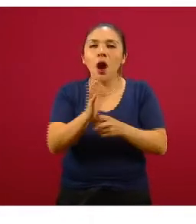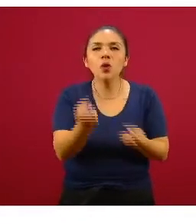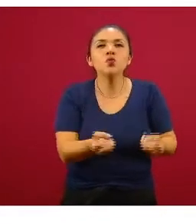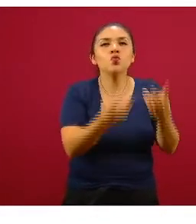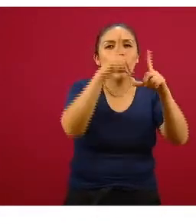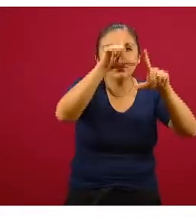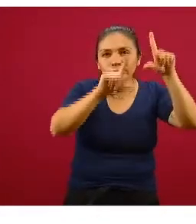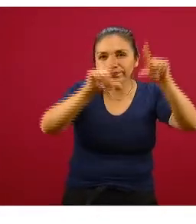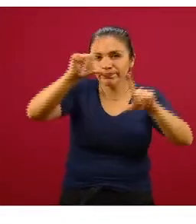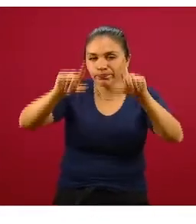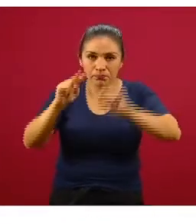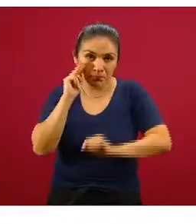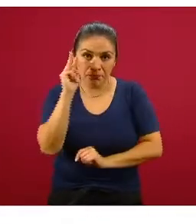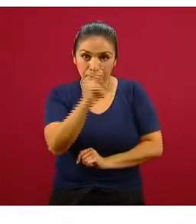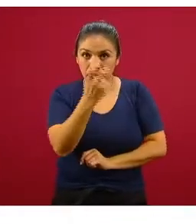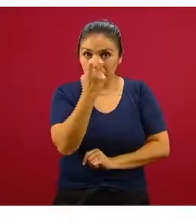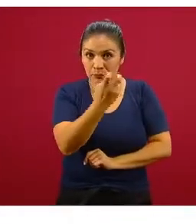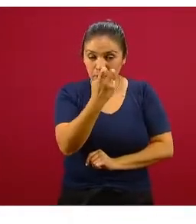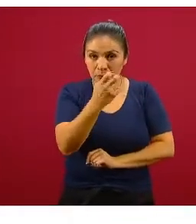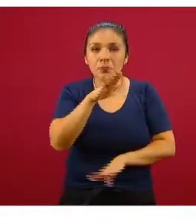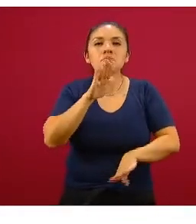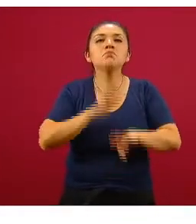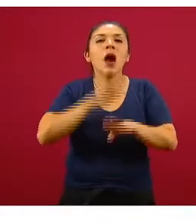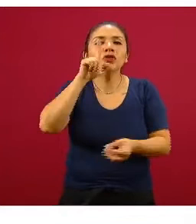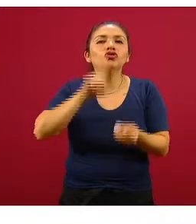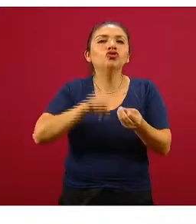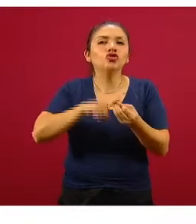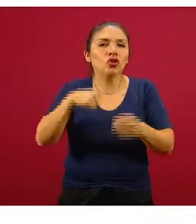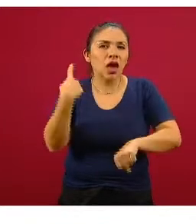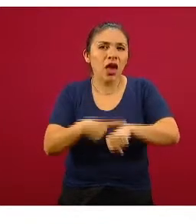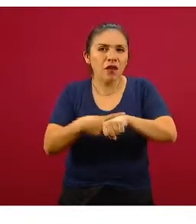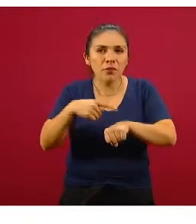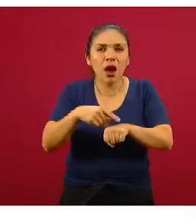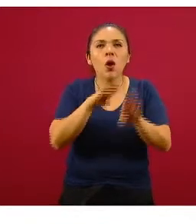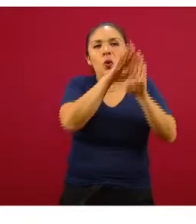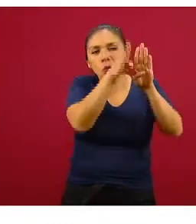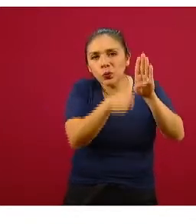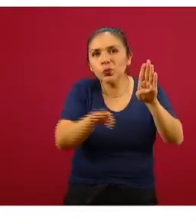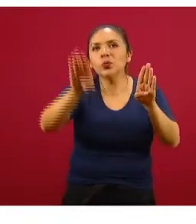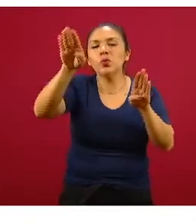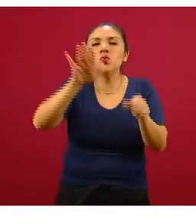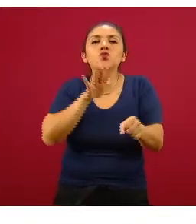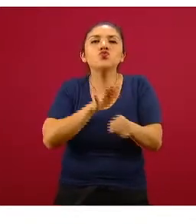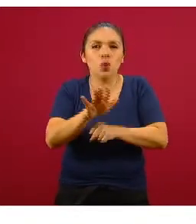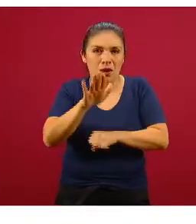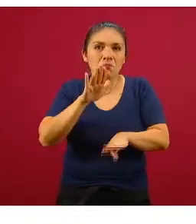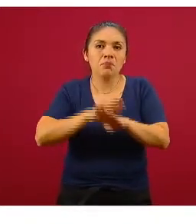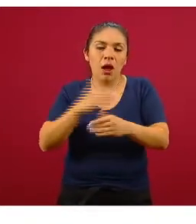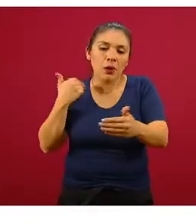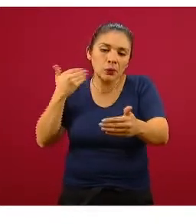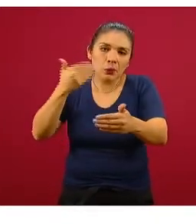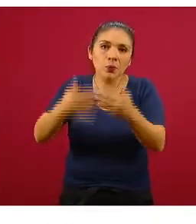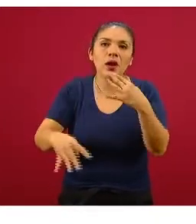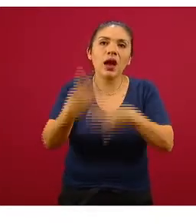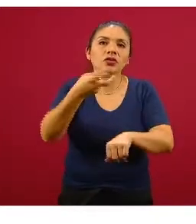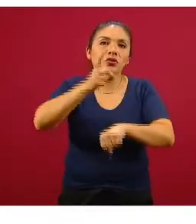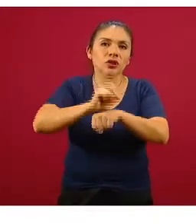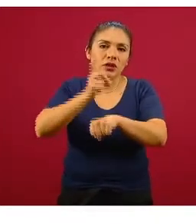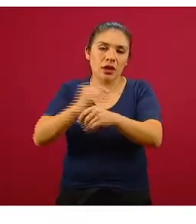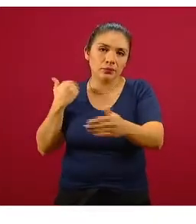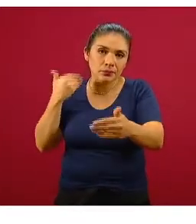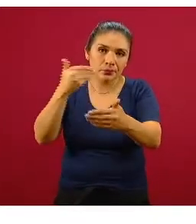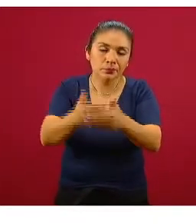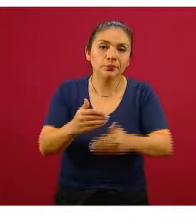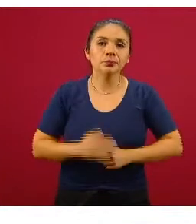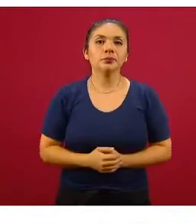los estados que están teniendo la epidemia o sus curvas epidémicas activas más recientes en estos últimos 14